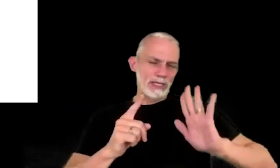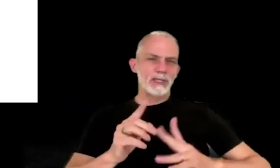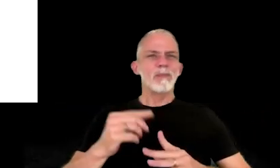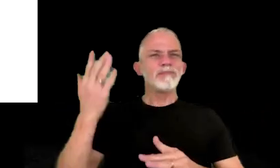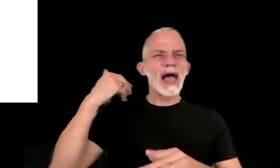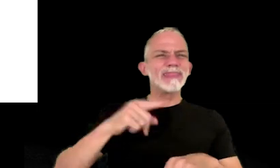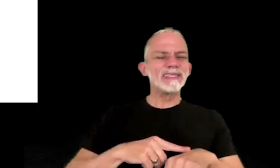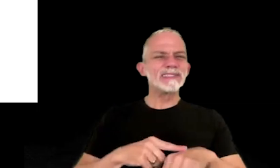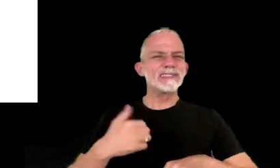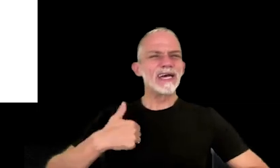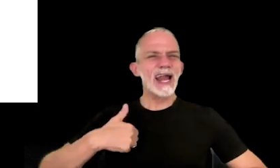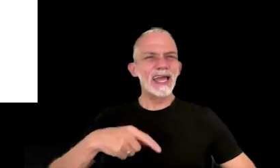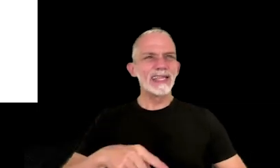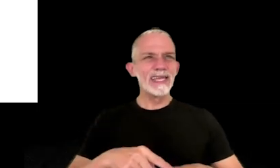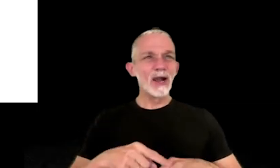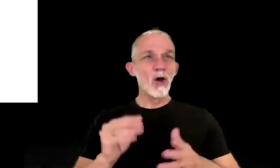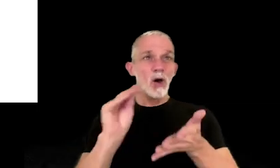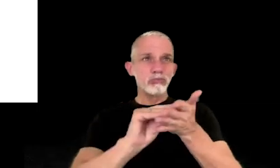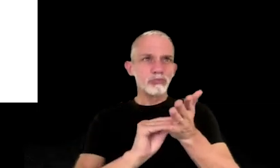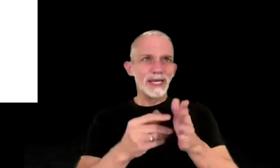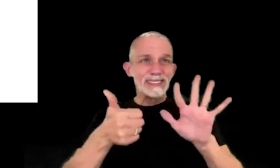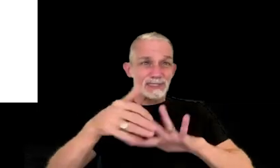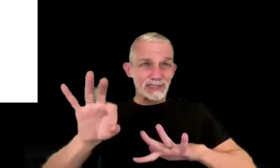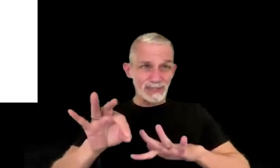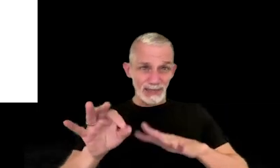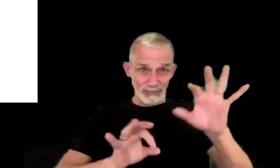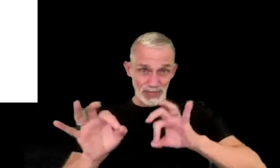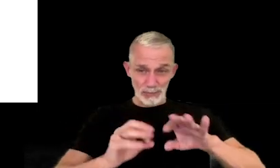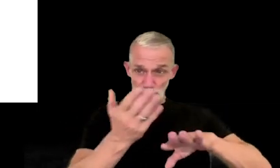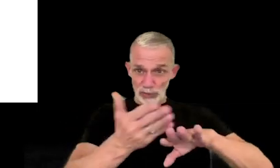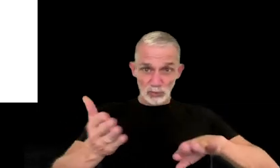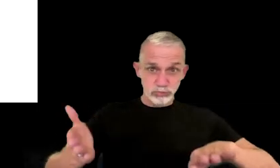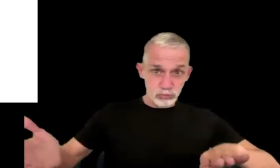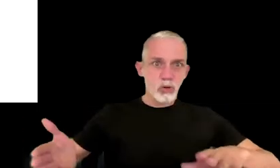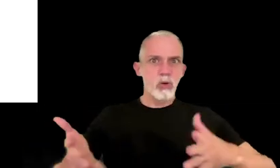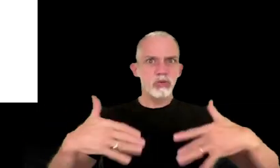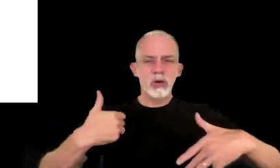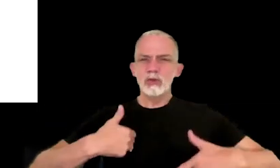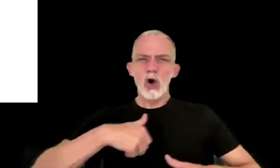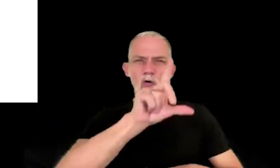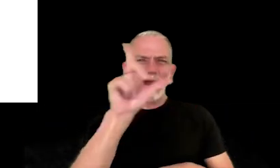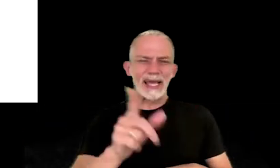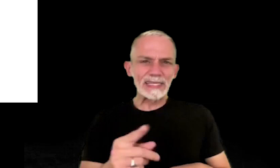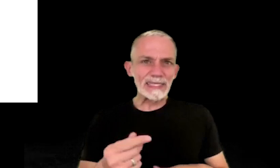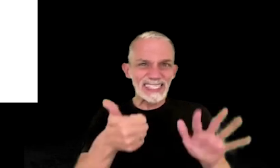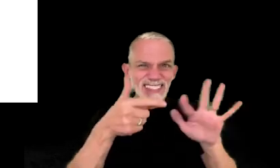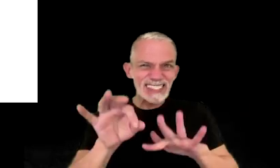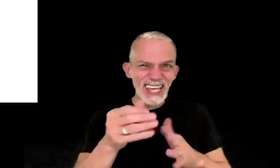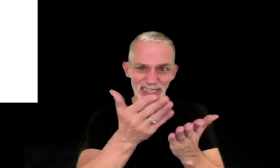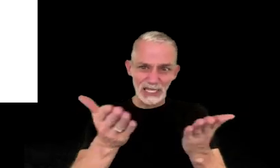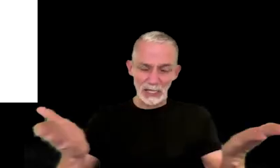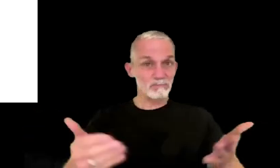establecido 60 proyectos de mecanismo de desarrollo limpio en todo el país.